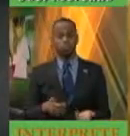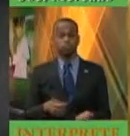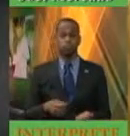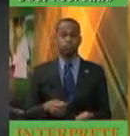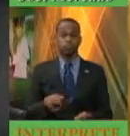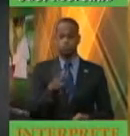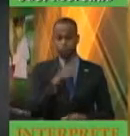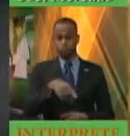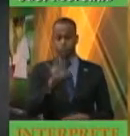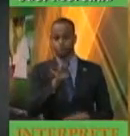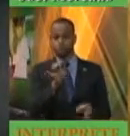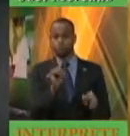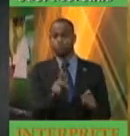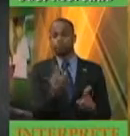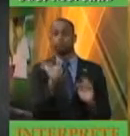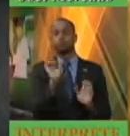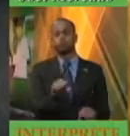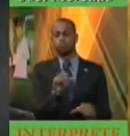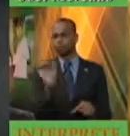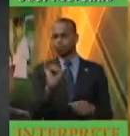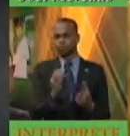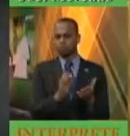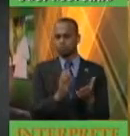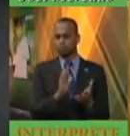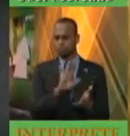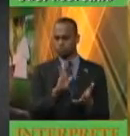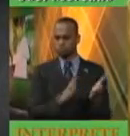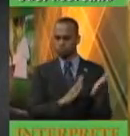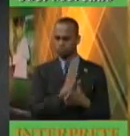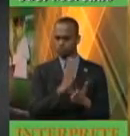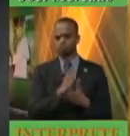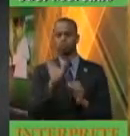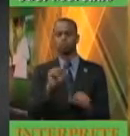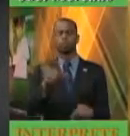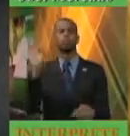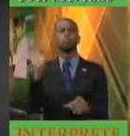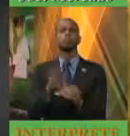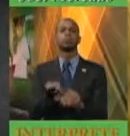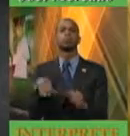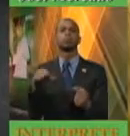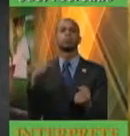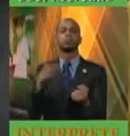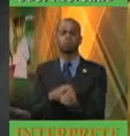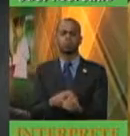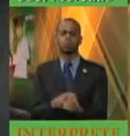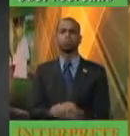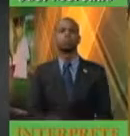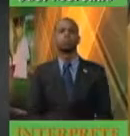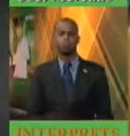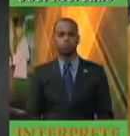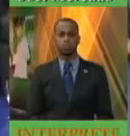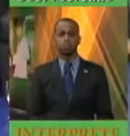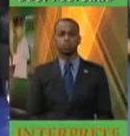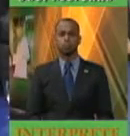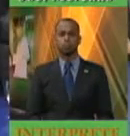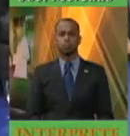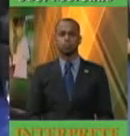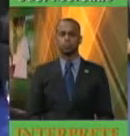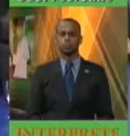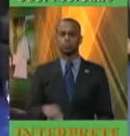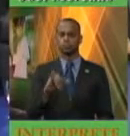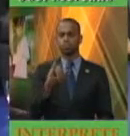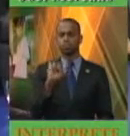ellos tenían la oportunidad y tenían el derecho de elegir a quienes ellos quieren que los represente. Yandra, tú